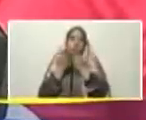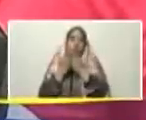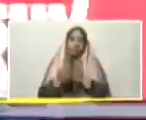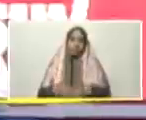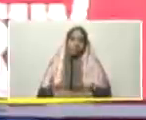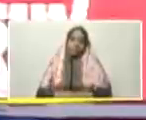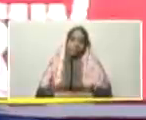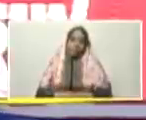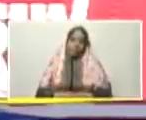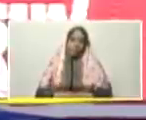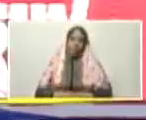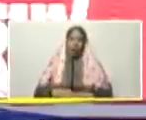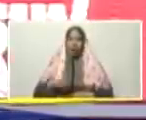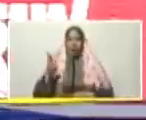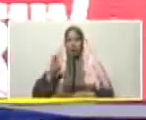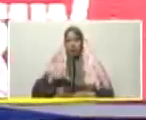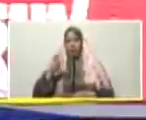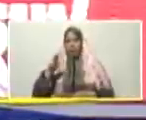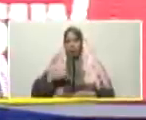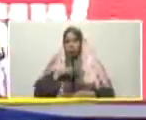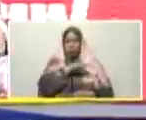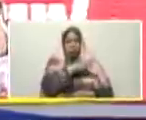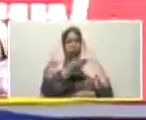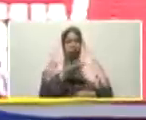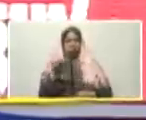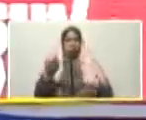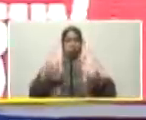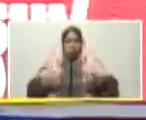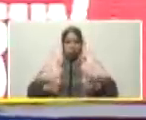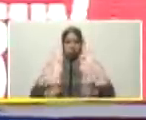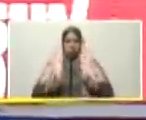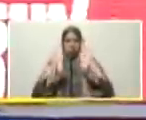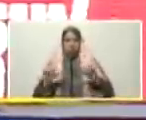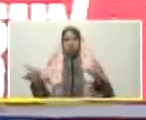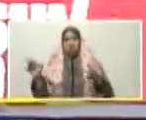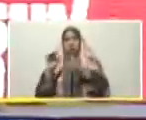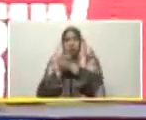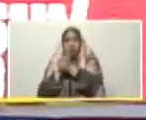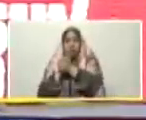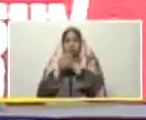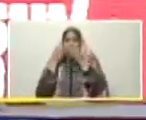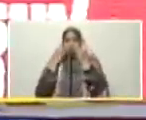ninguno de ustedes me pensaba nacer y yo ya era pana de piñata